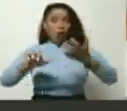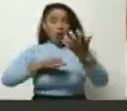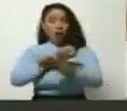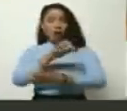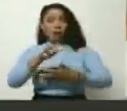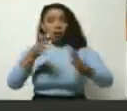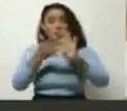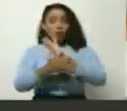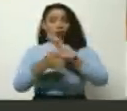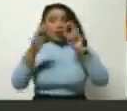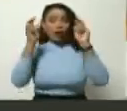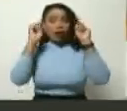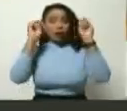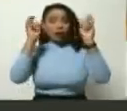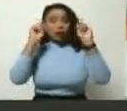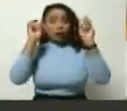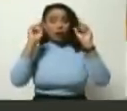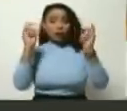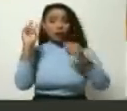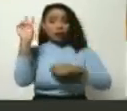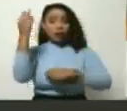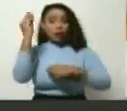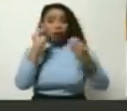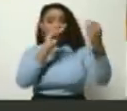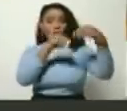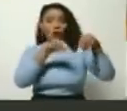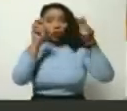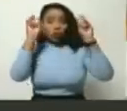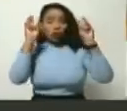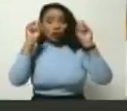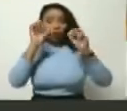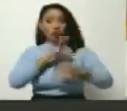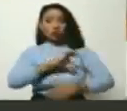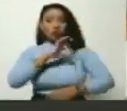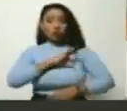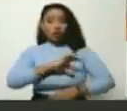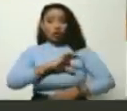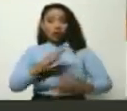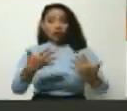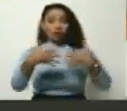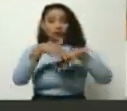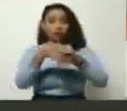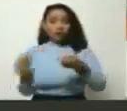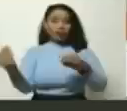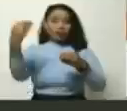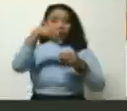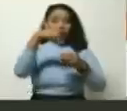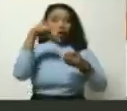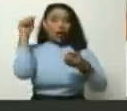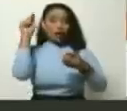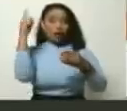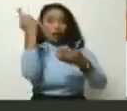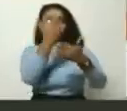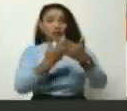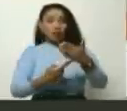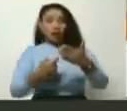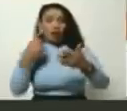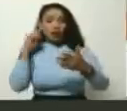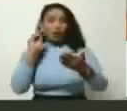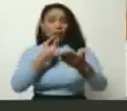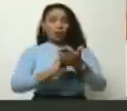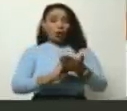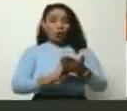las medidas del segundo acuerdo parcial en materia social, incluido el diseño, establecimiento